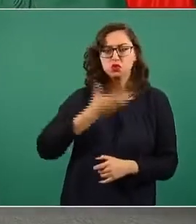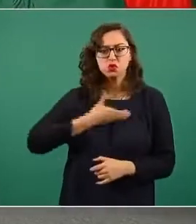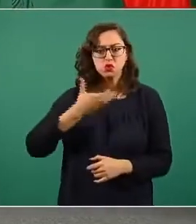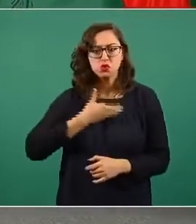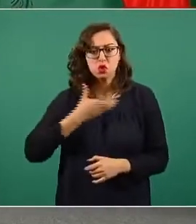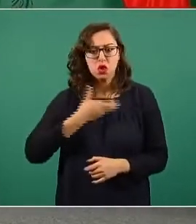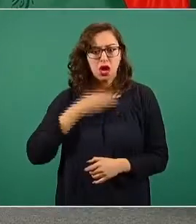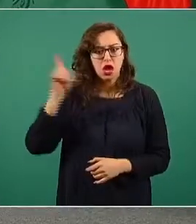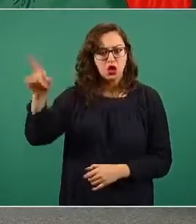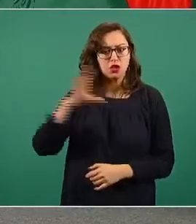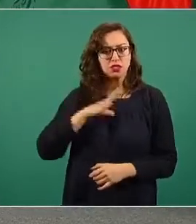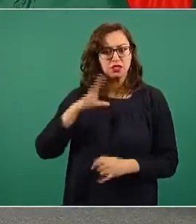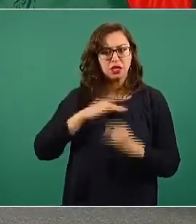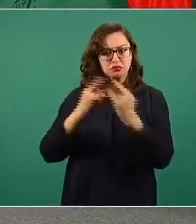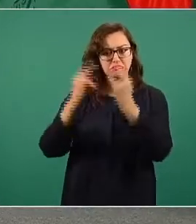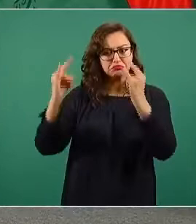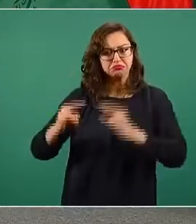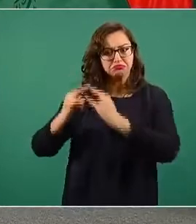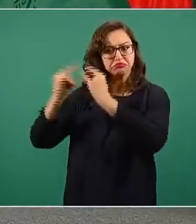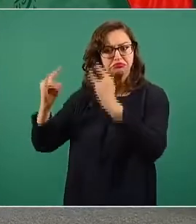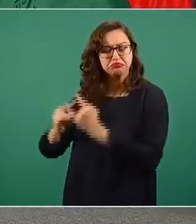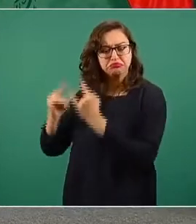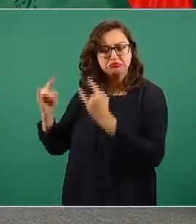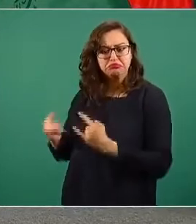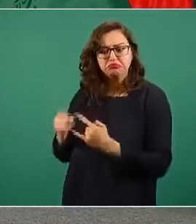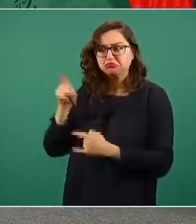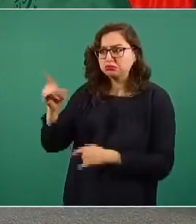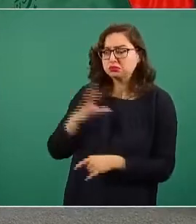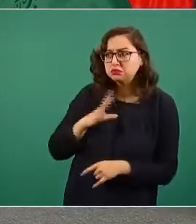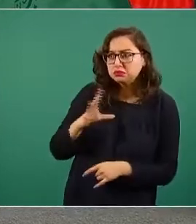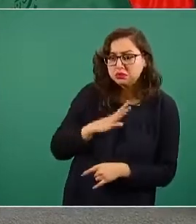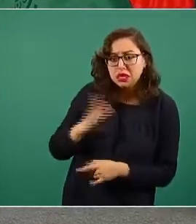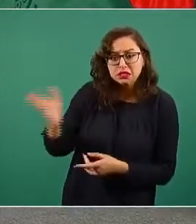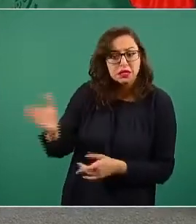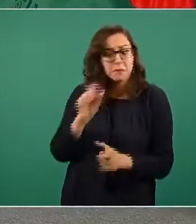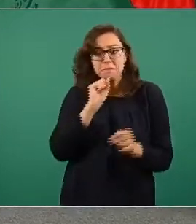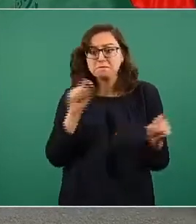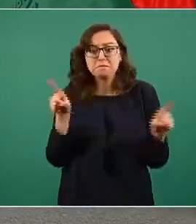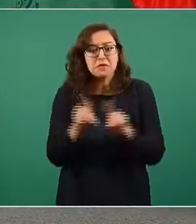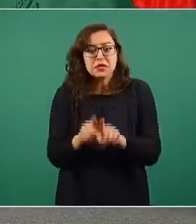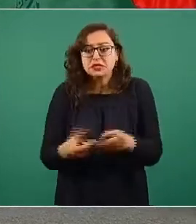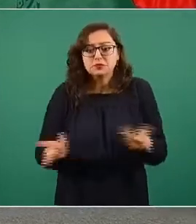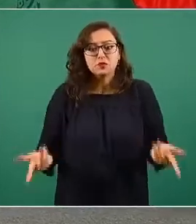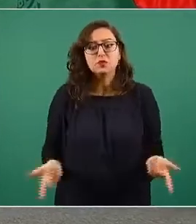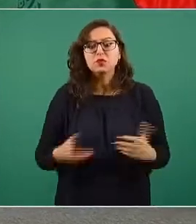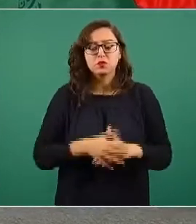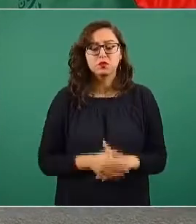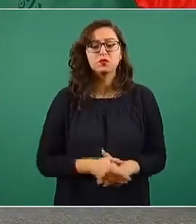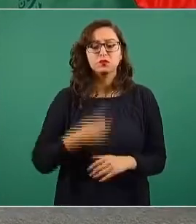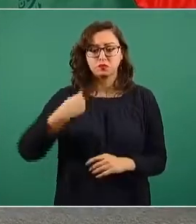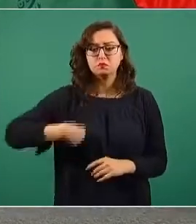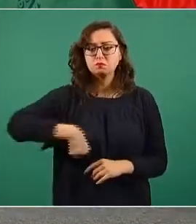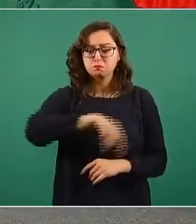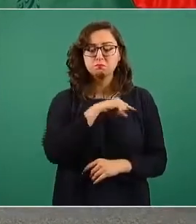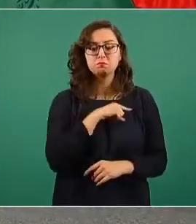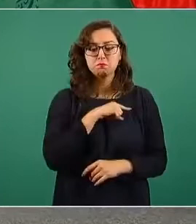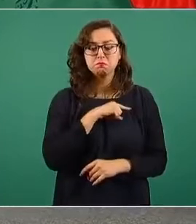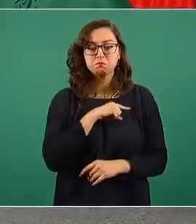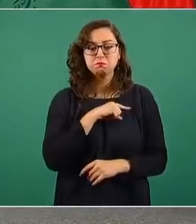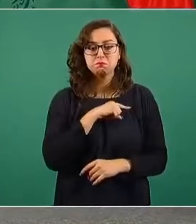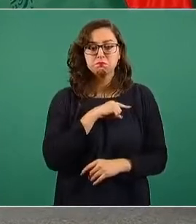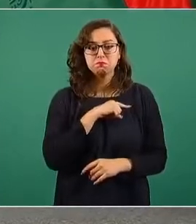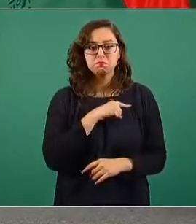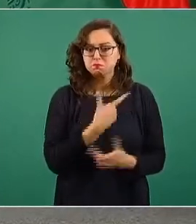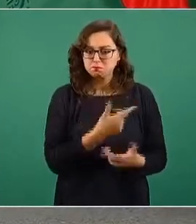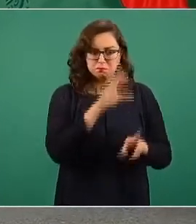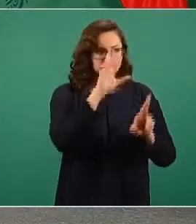estaban algunos que querían estar en las tiendas de campaña. Nosotros absolutamente tenemos